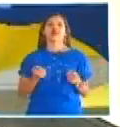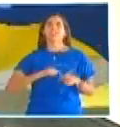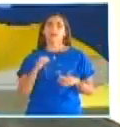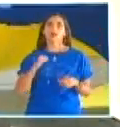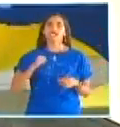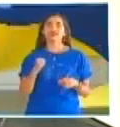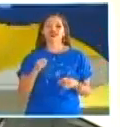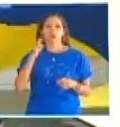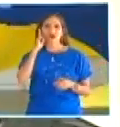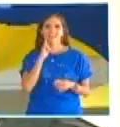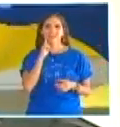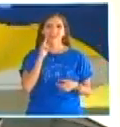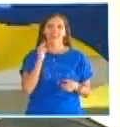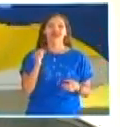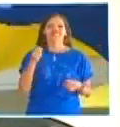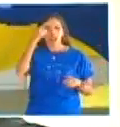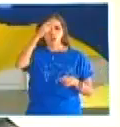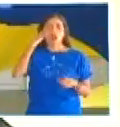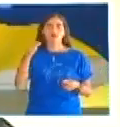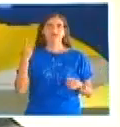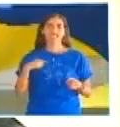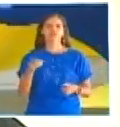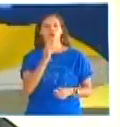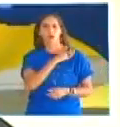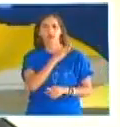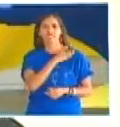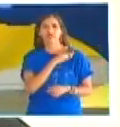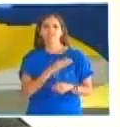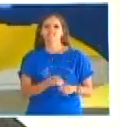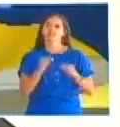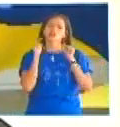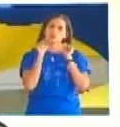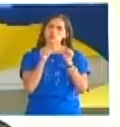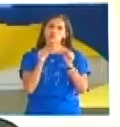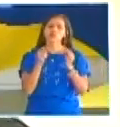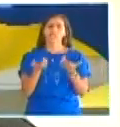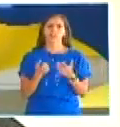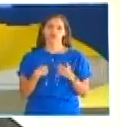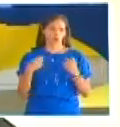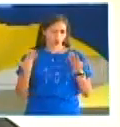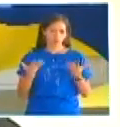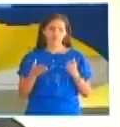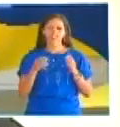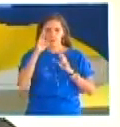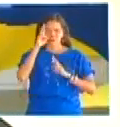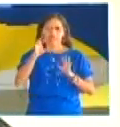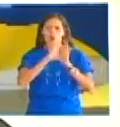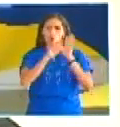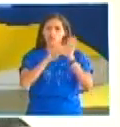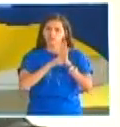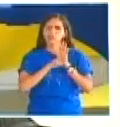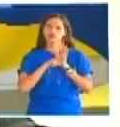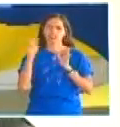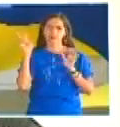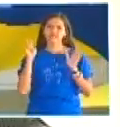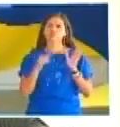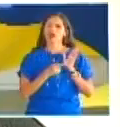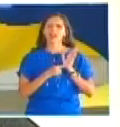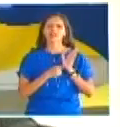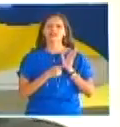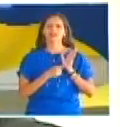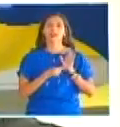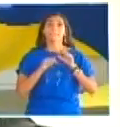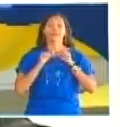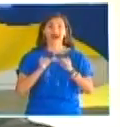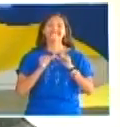pueblo, aquí tiene a su comandante. Y así como usted lo dice, hoy más que nunca me apego a la Constitución Nacional de la República Bolivariana de Venezuela